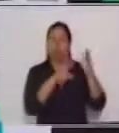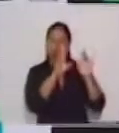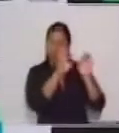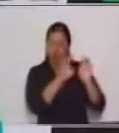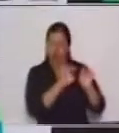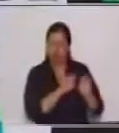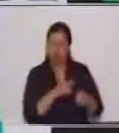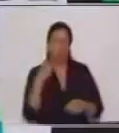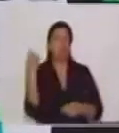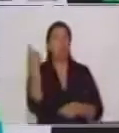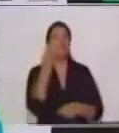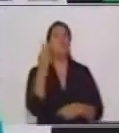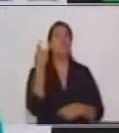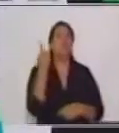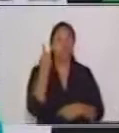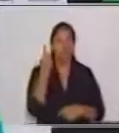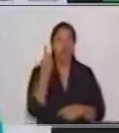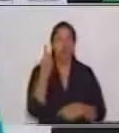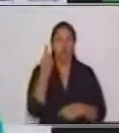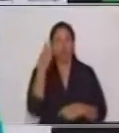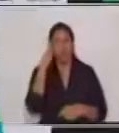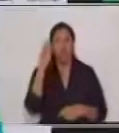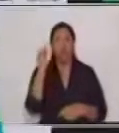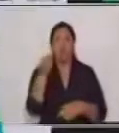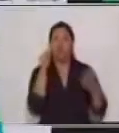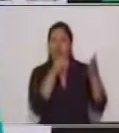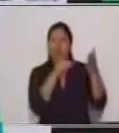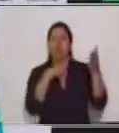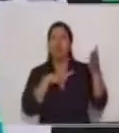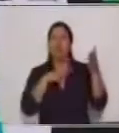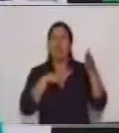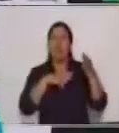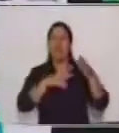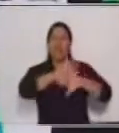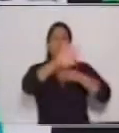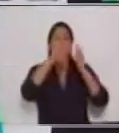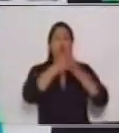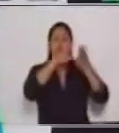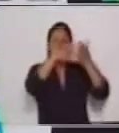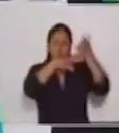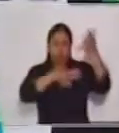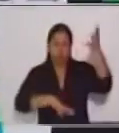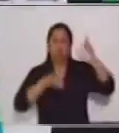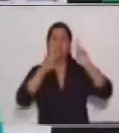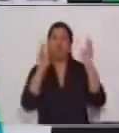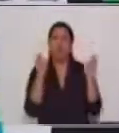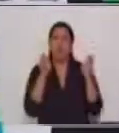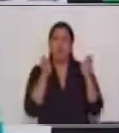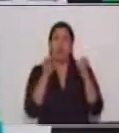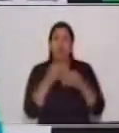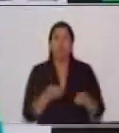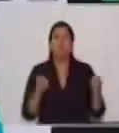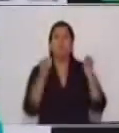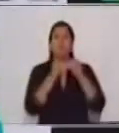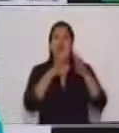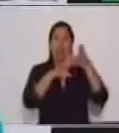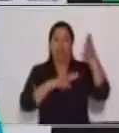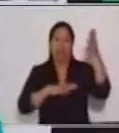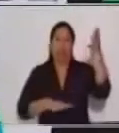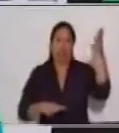el contenido que se desea dar a conocer. Es la parte más larga del texto, llamada también